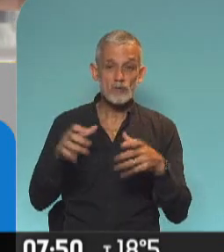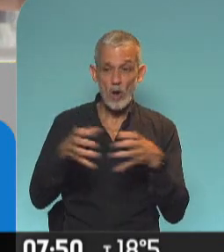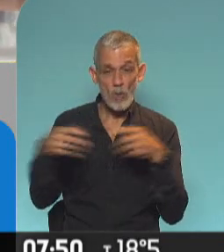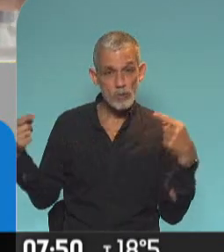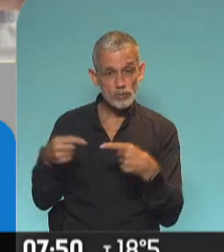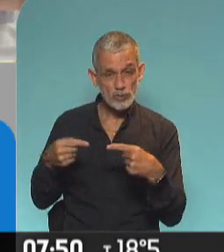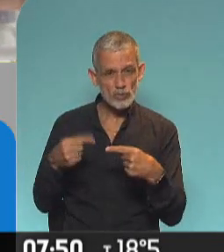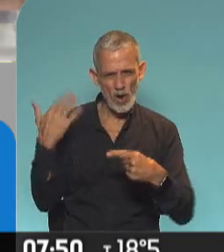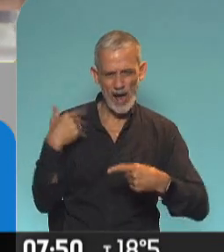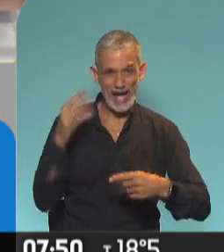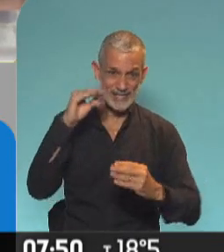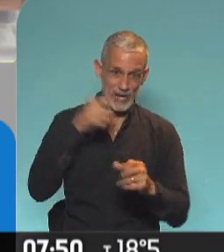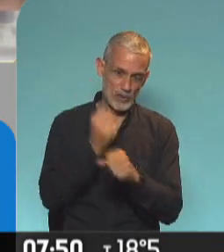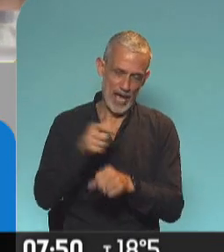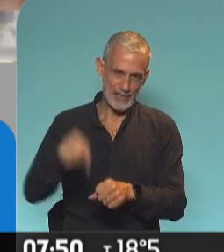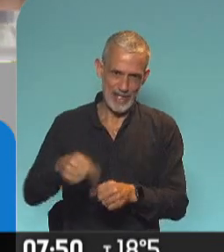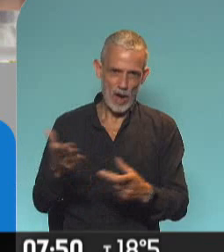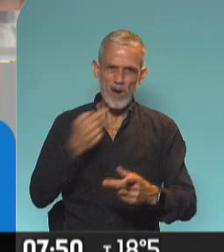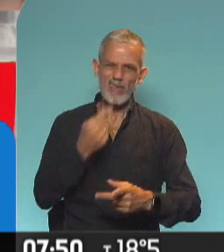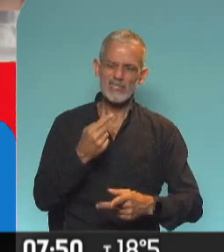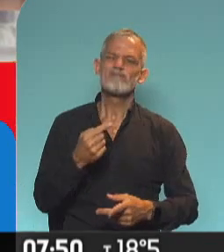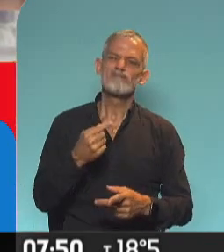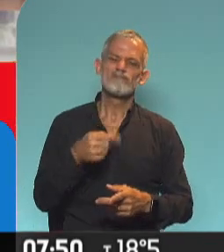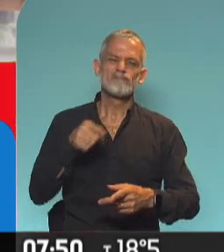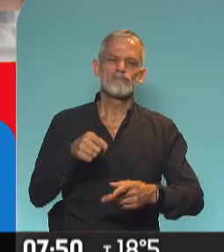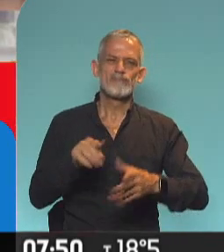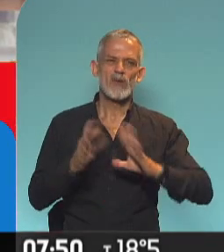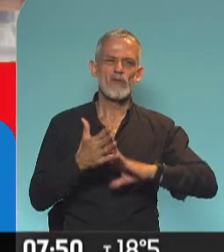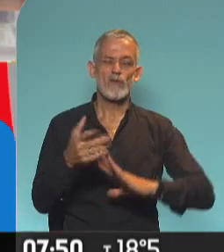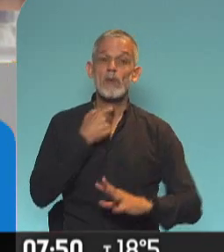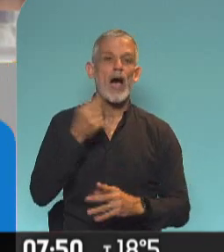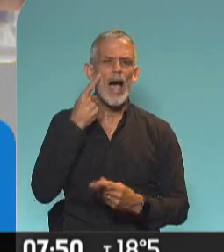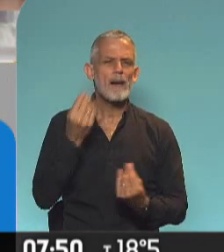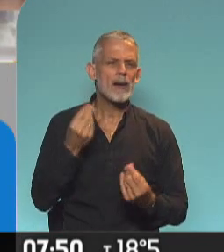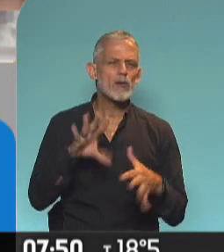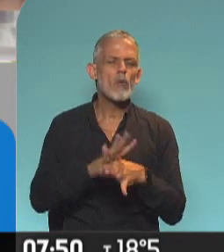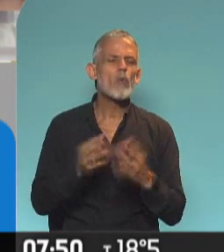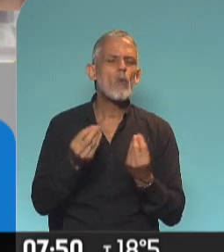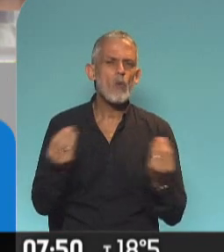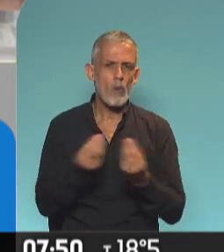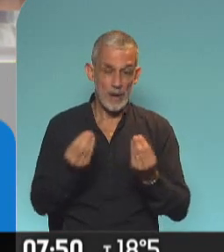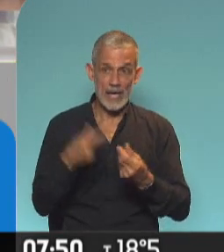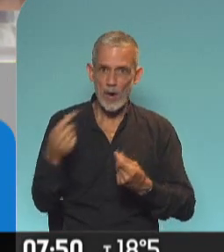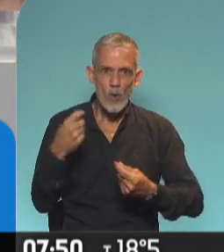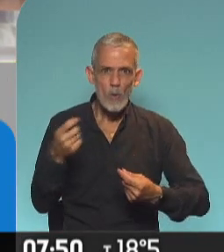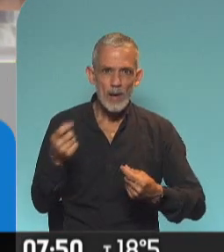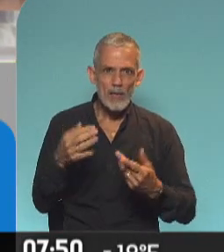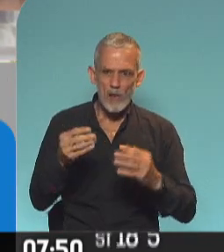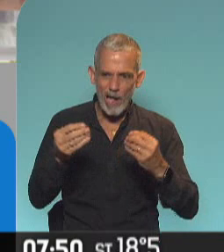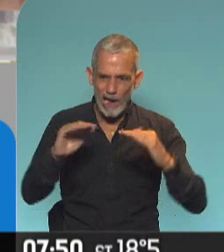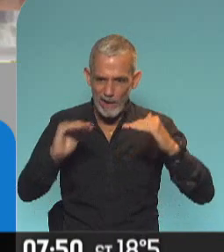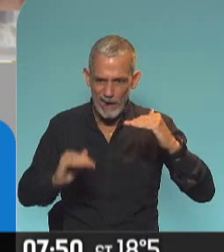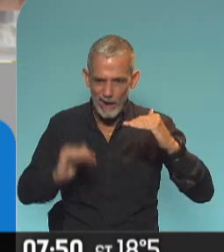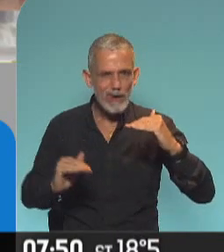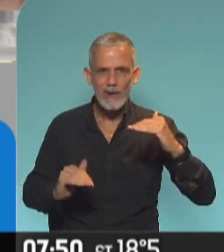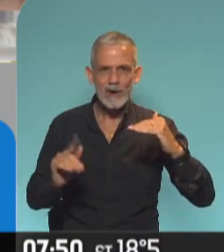en las últimas horas, desde anoche hasta hoy a la mañana, están señalando esto, ¿no? De, bueno, queremos ver exactamente lo que sucede para que los jubilados no vayan a pérdida,